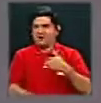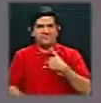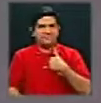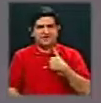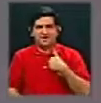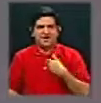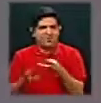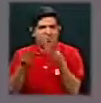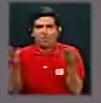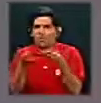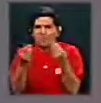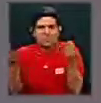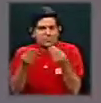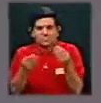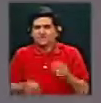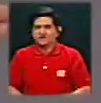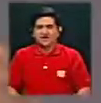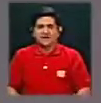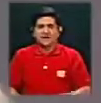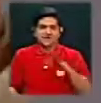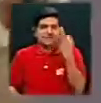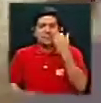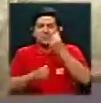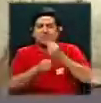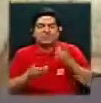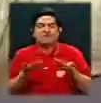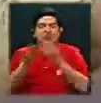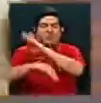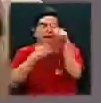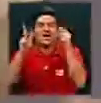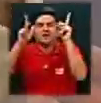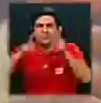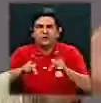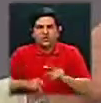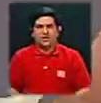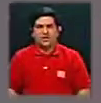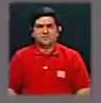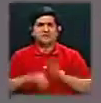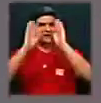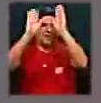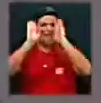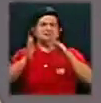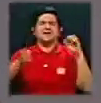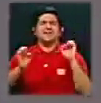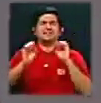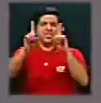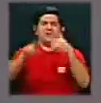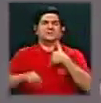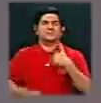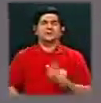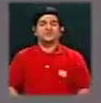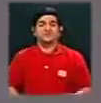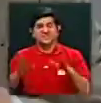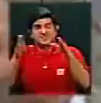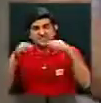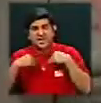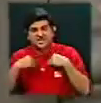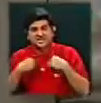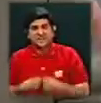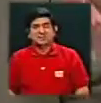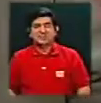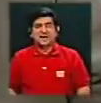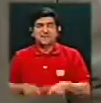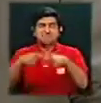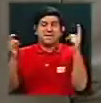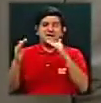poder generar empleo suficiente para darle trabajo a toda esa gente de hecho, tan excelentemente educada. Se admite que hay la enorme